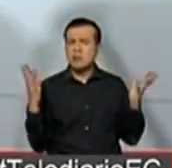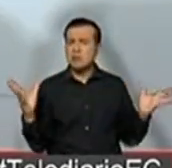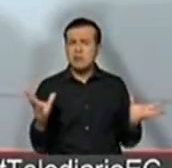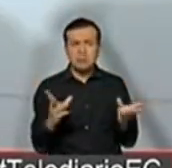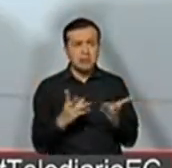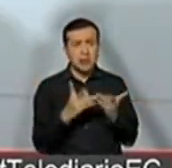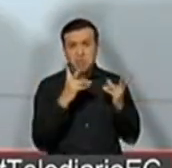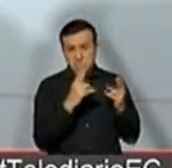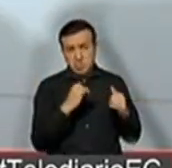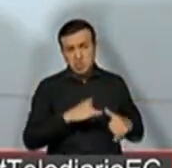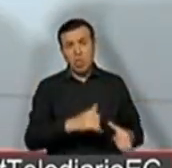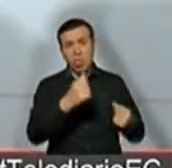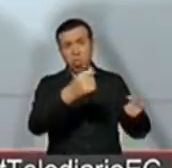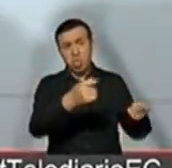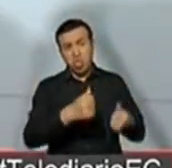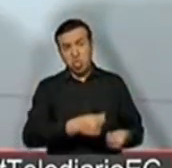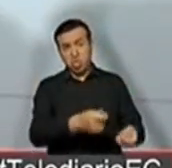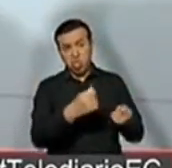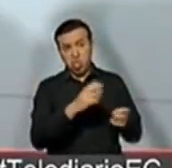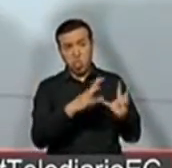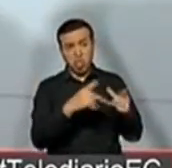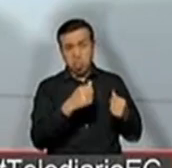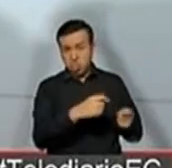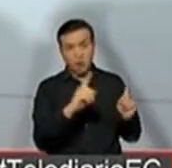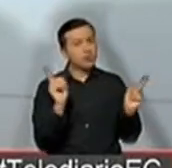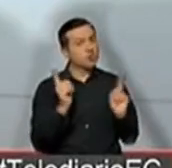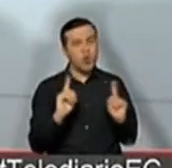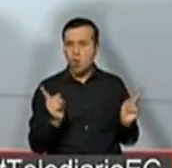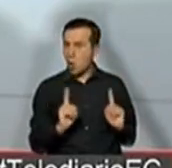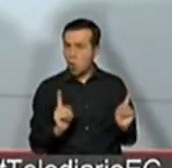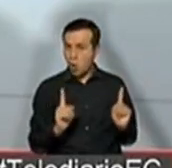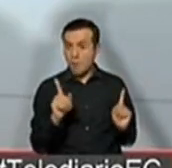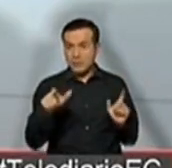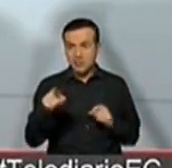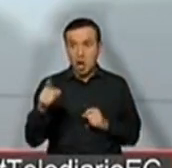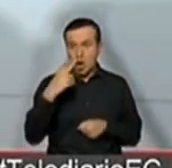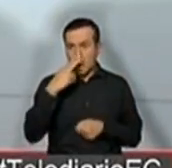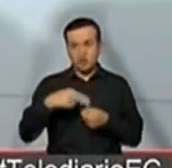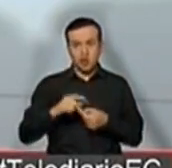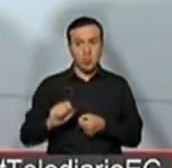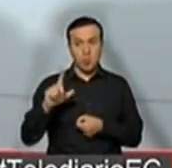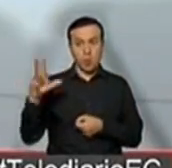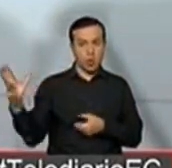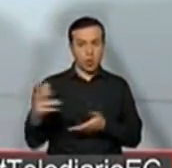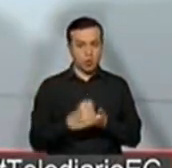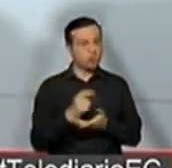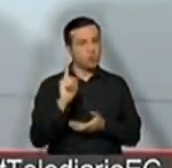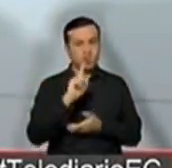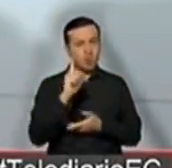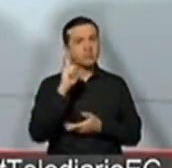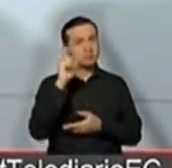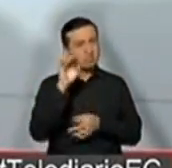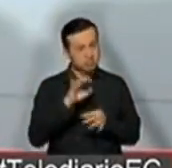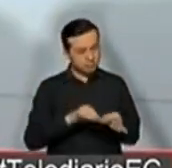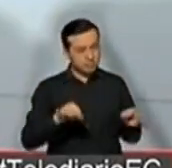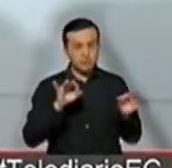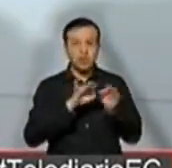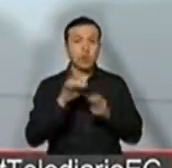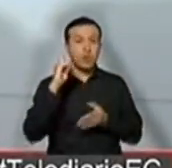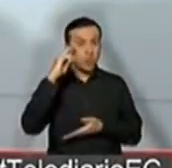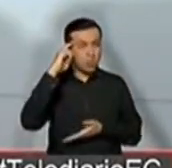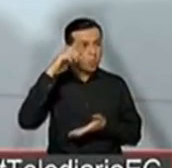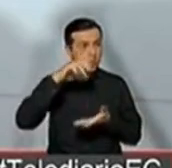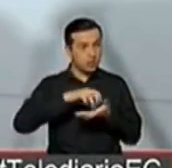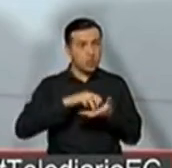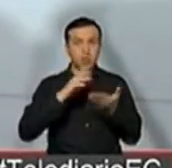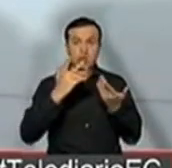siga esa corrupción, es lo que se quiere sacar plata al contribuyente. Imposible. Cuando el Estado